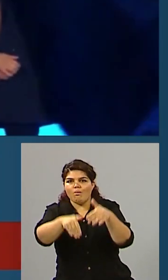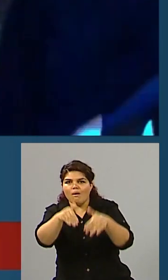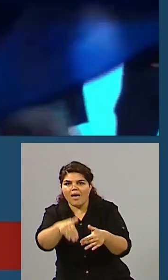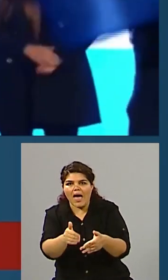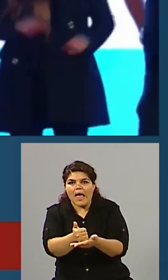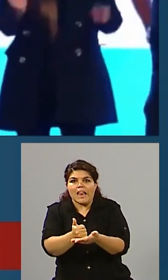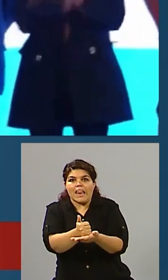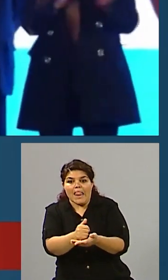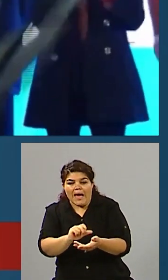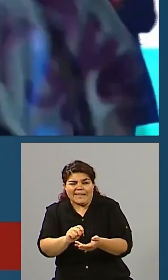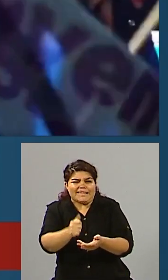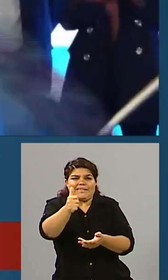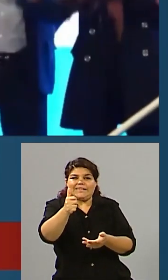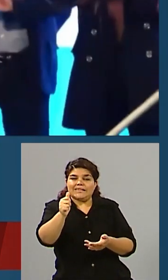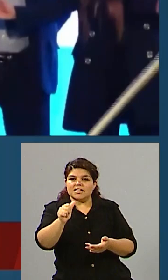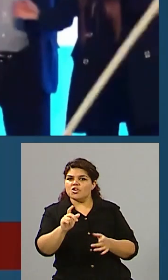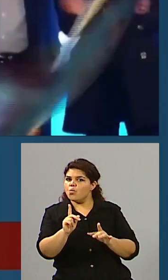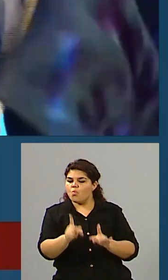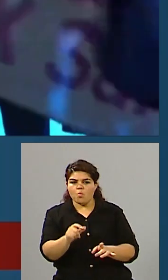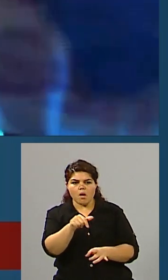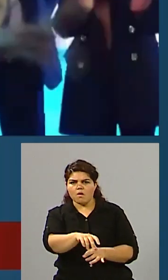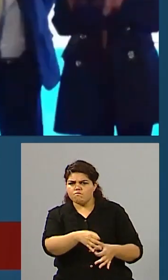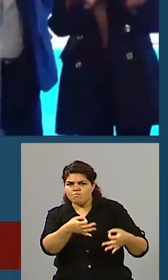es absolutamente valorable, ¿no?